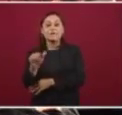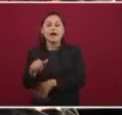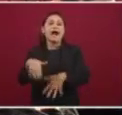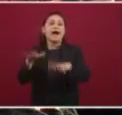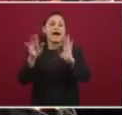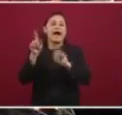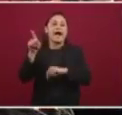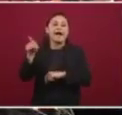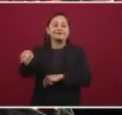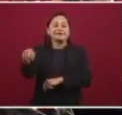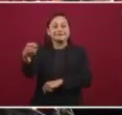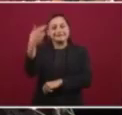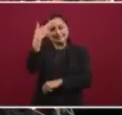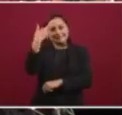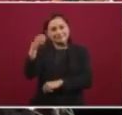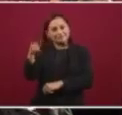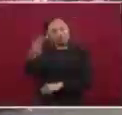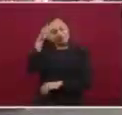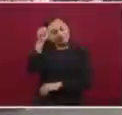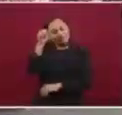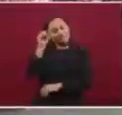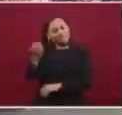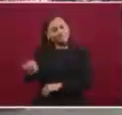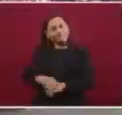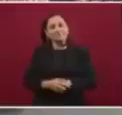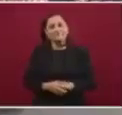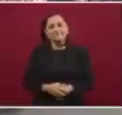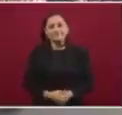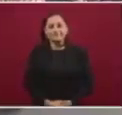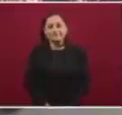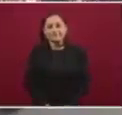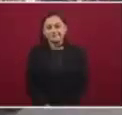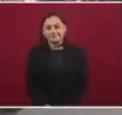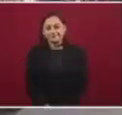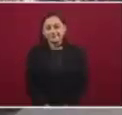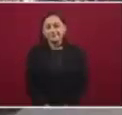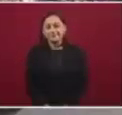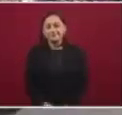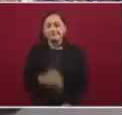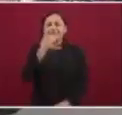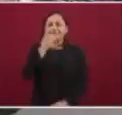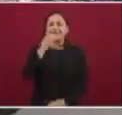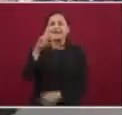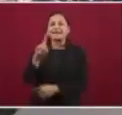Ah, sí, sí, de acuerdo. De acuerdo. Sí, fue de forma, sí.